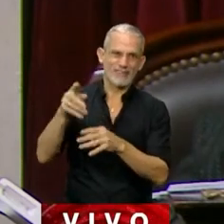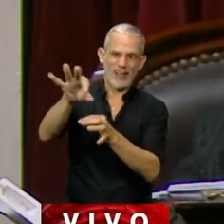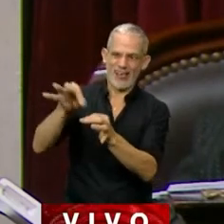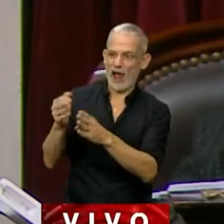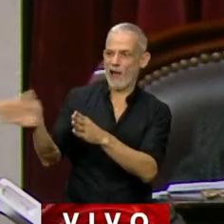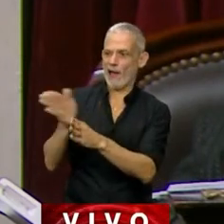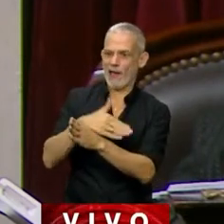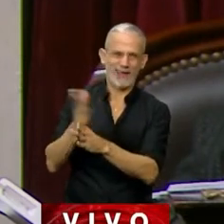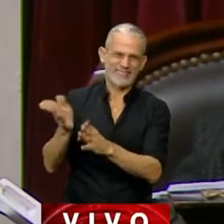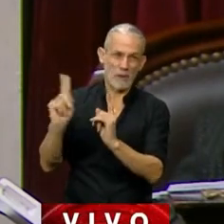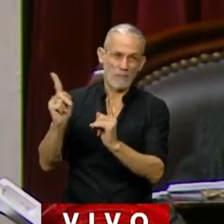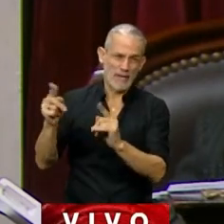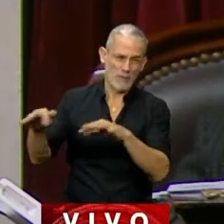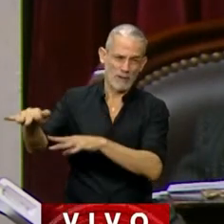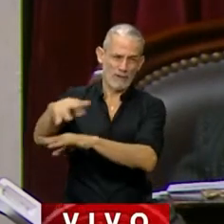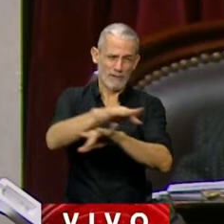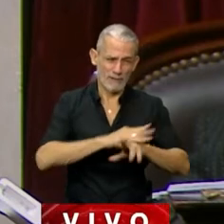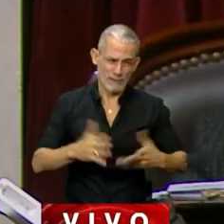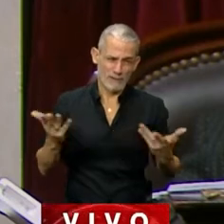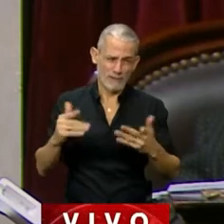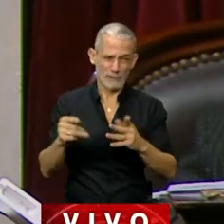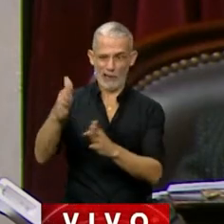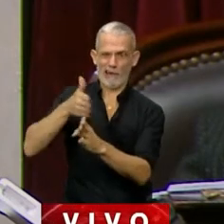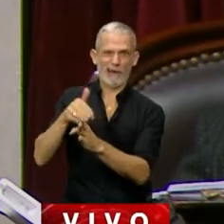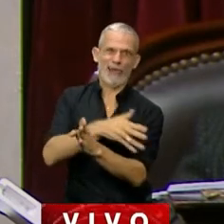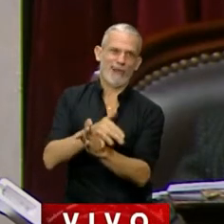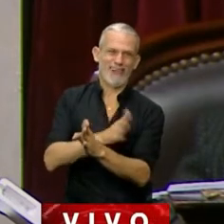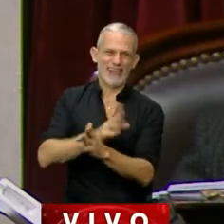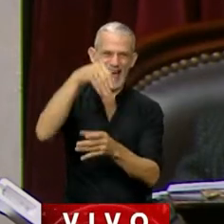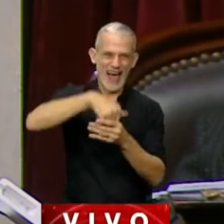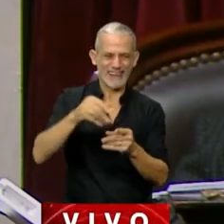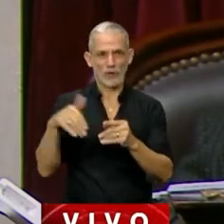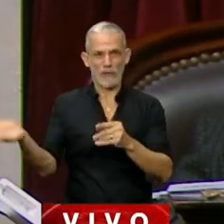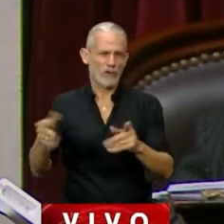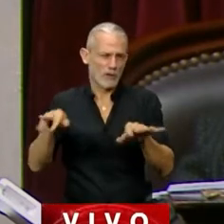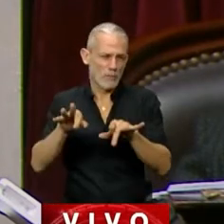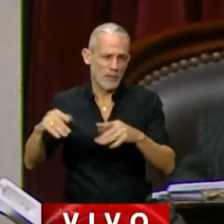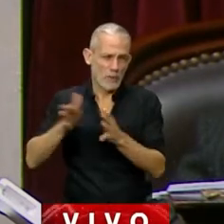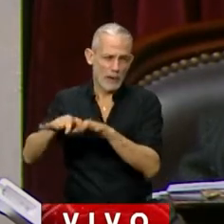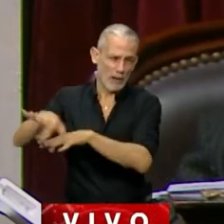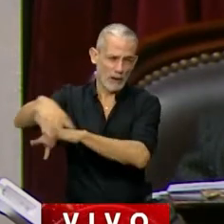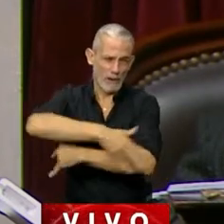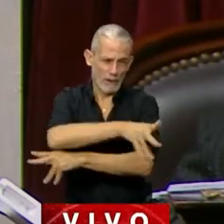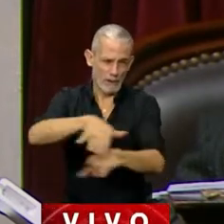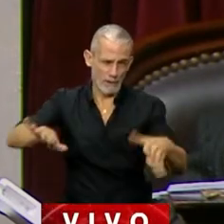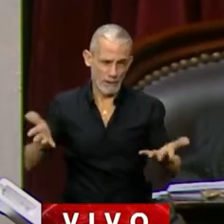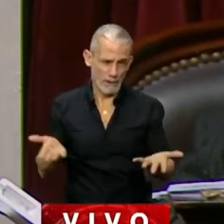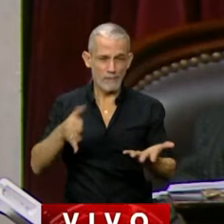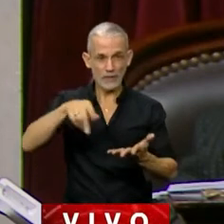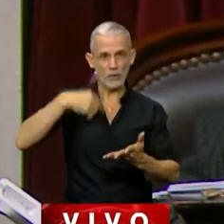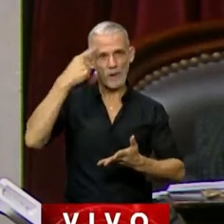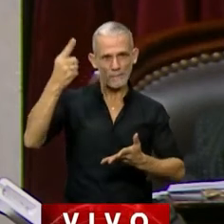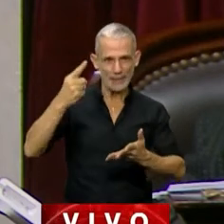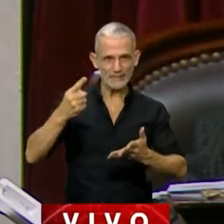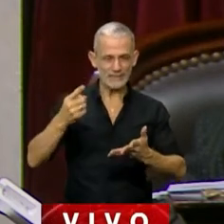milla 200 también repercute en los recursos de dentro de la milla 200. Y estableciendo esta reserva,